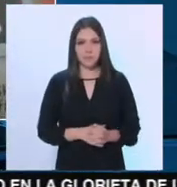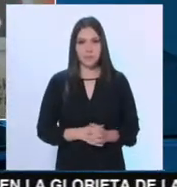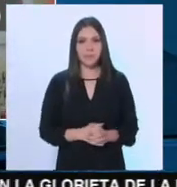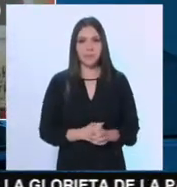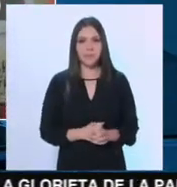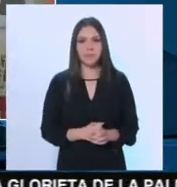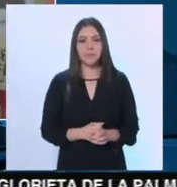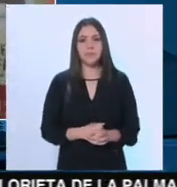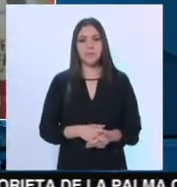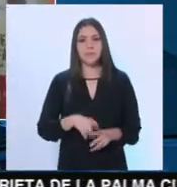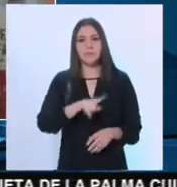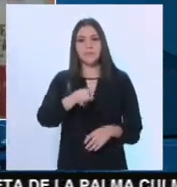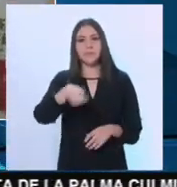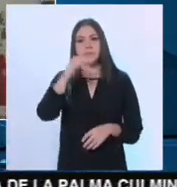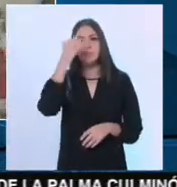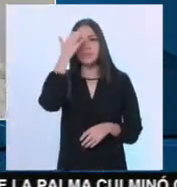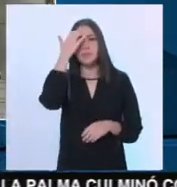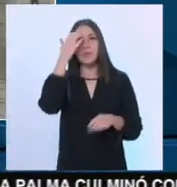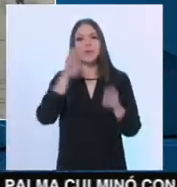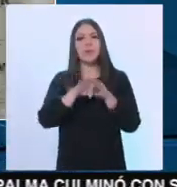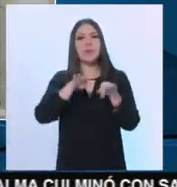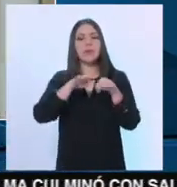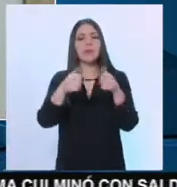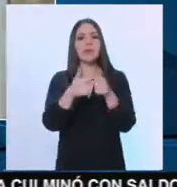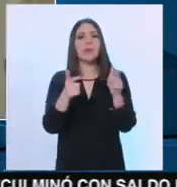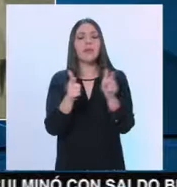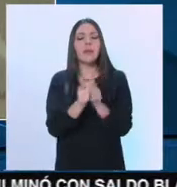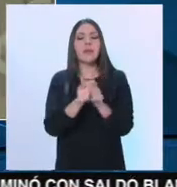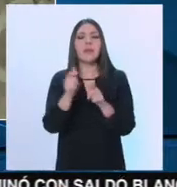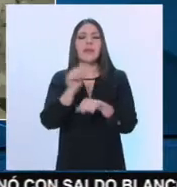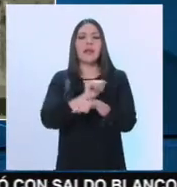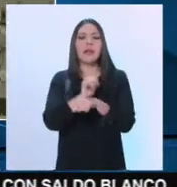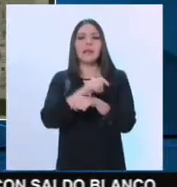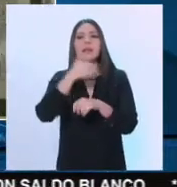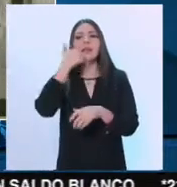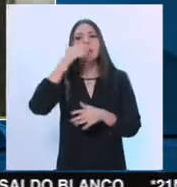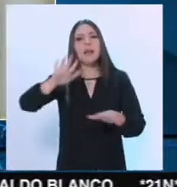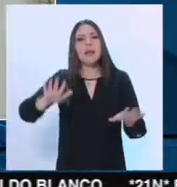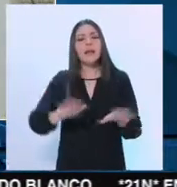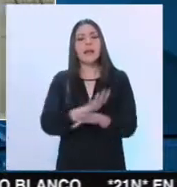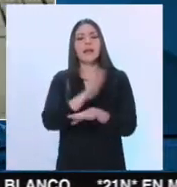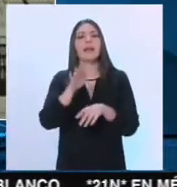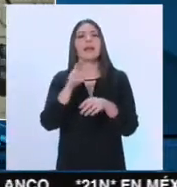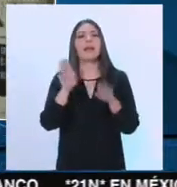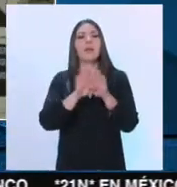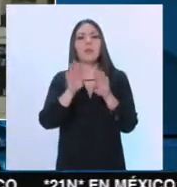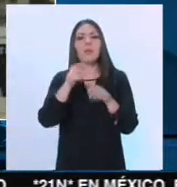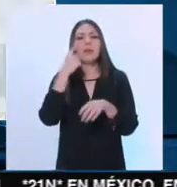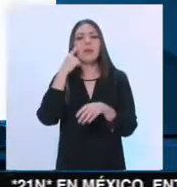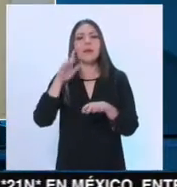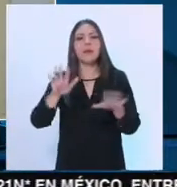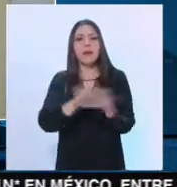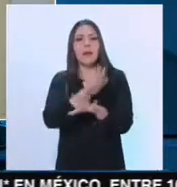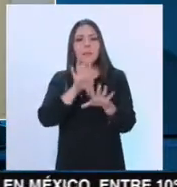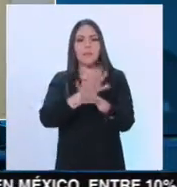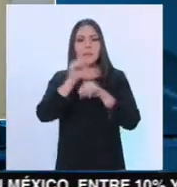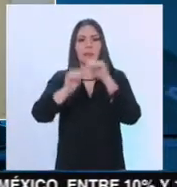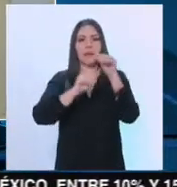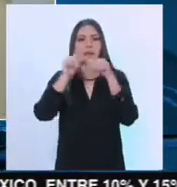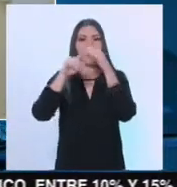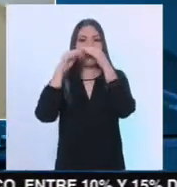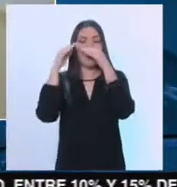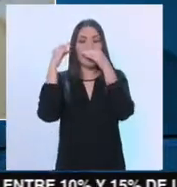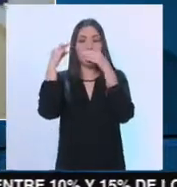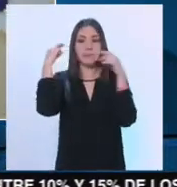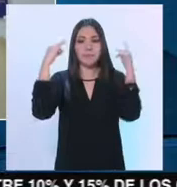Para conocer el trabajo de un grupo de artistas que buscaban replantear el arte público e interrogar la función social del arte, el Museo